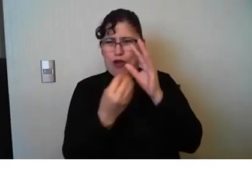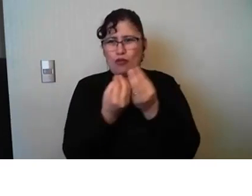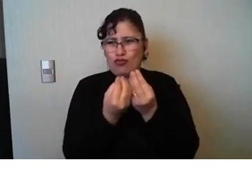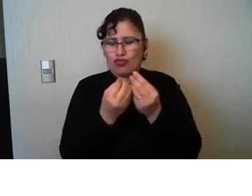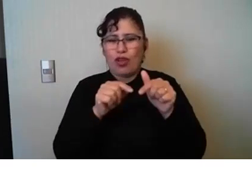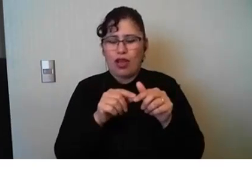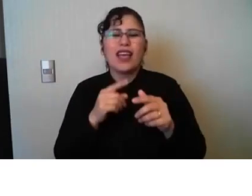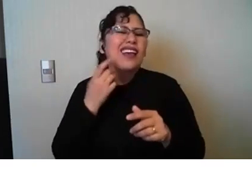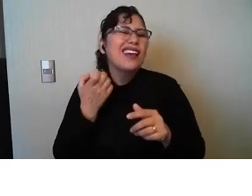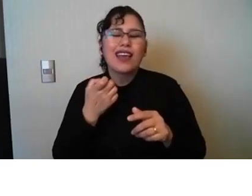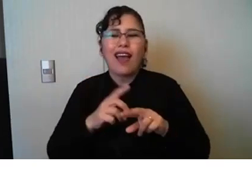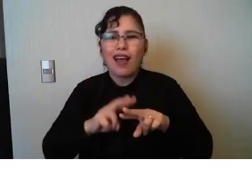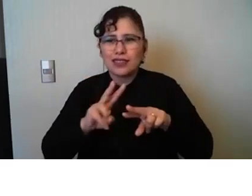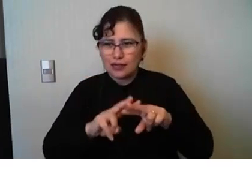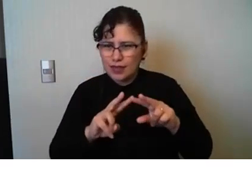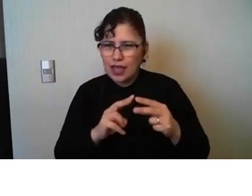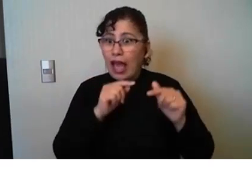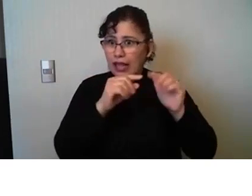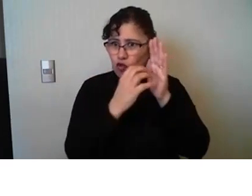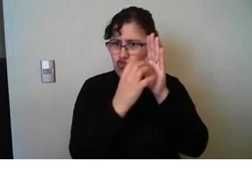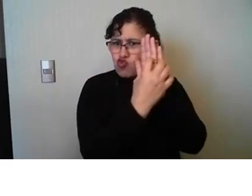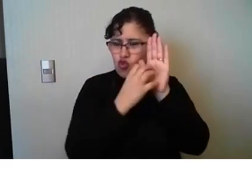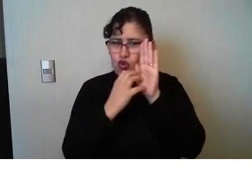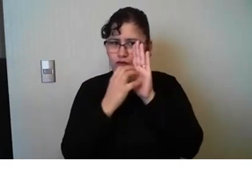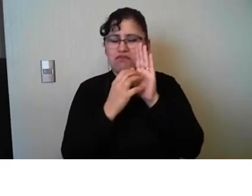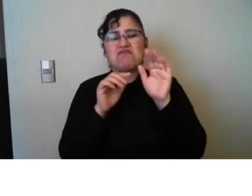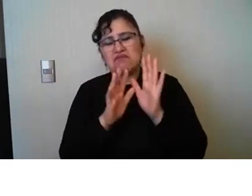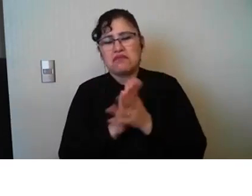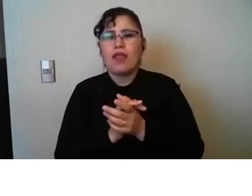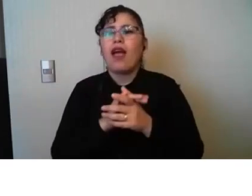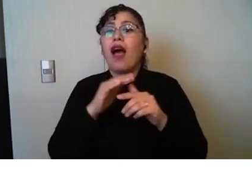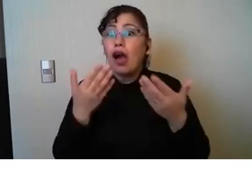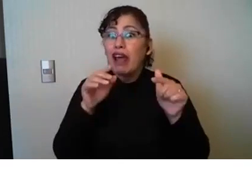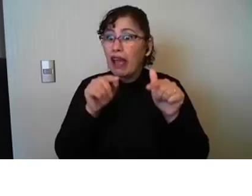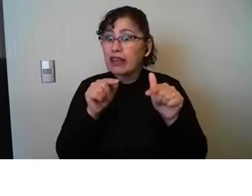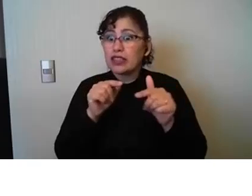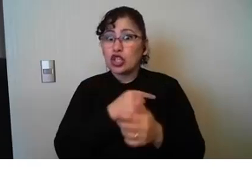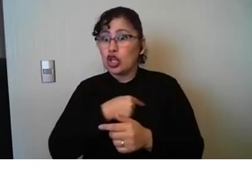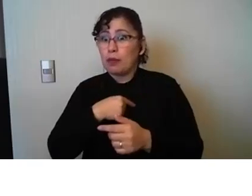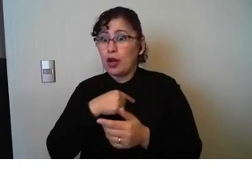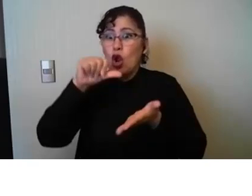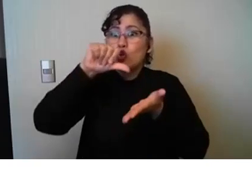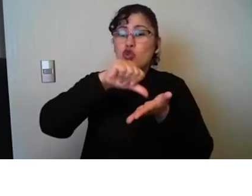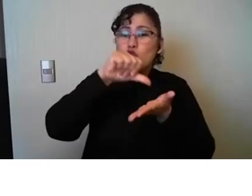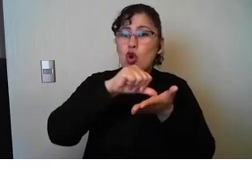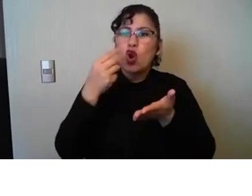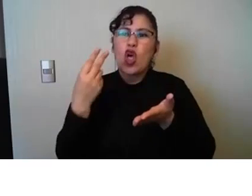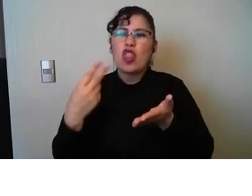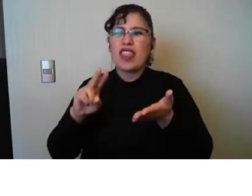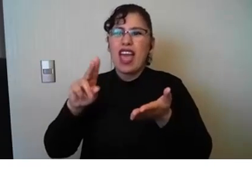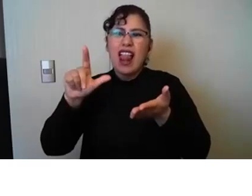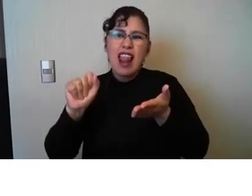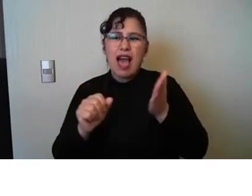la redundancia, estos núcleos. Y acá van a ser conocidos como núcleo de la base. En alguna